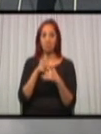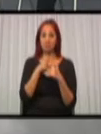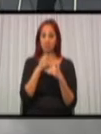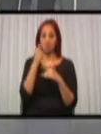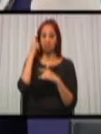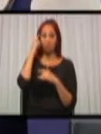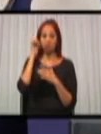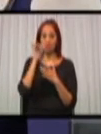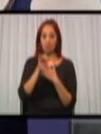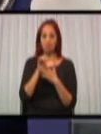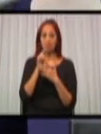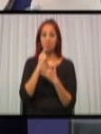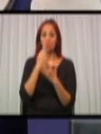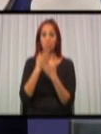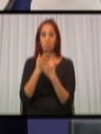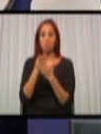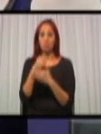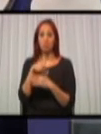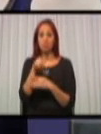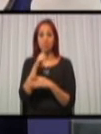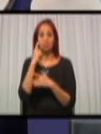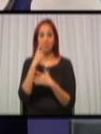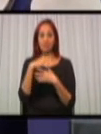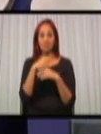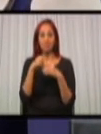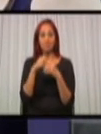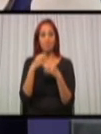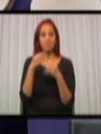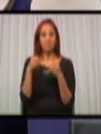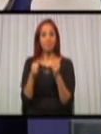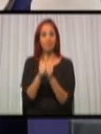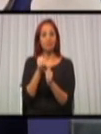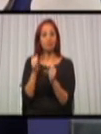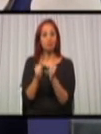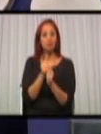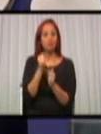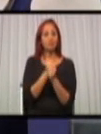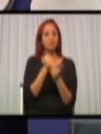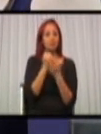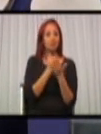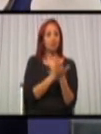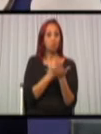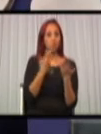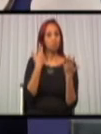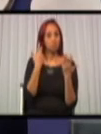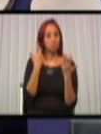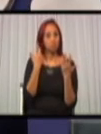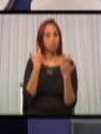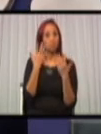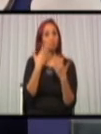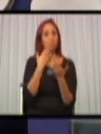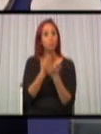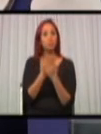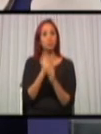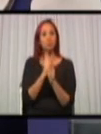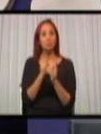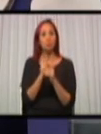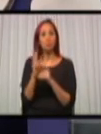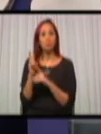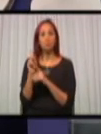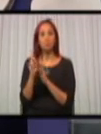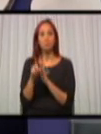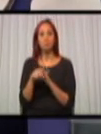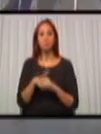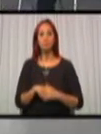conscientes de eso? ¿Cuál es la propuesta de ustedes para generar mayores recursos? Ya que dicen que son pocos. ¿Cuál es su propuesta? Don Víctor, en un